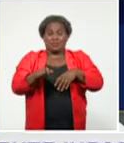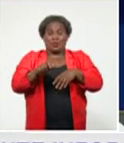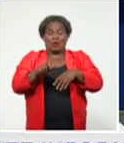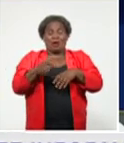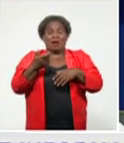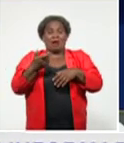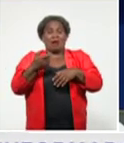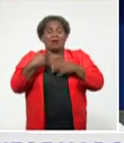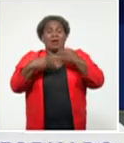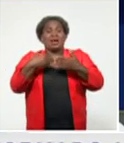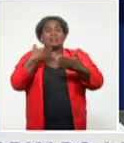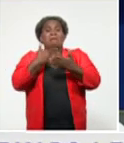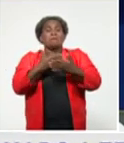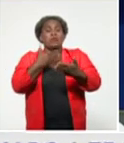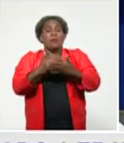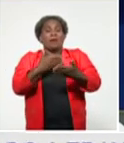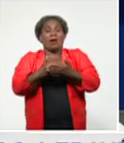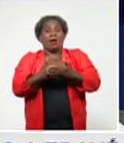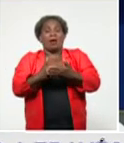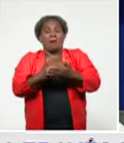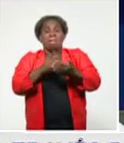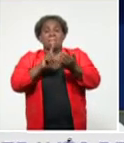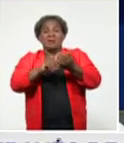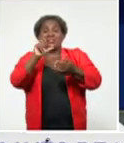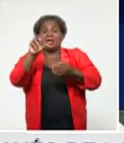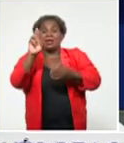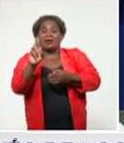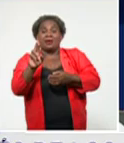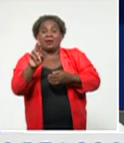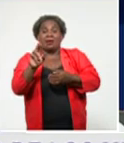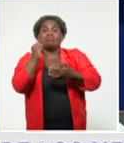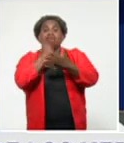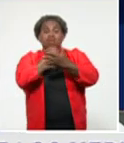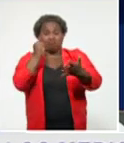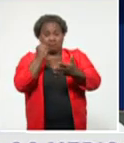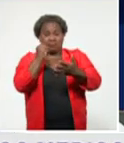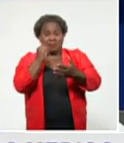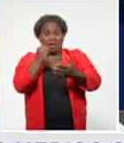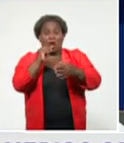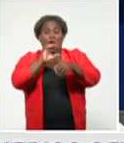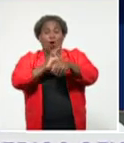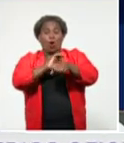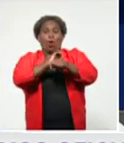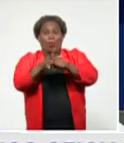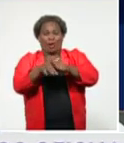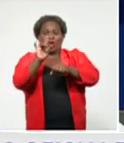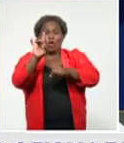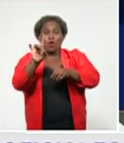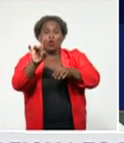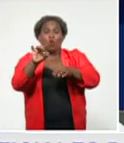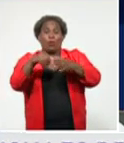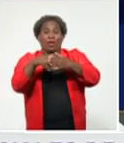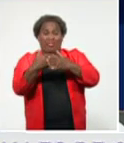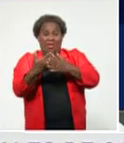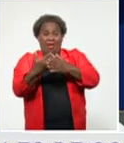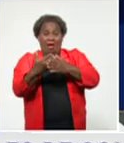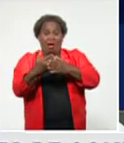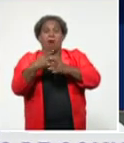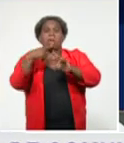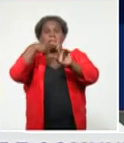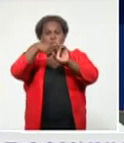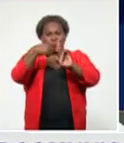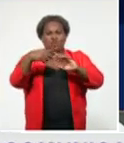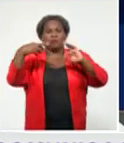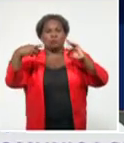a la persona diagnosticada con COVID al noveno día, resulta positiva nuevamente. Y en ese